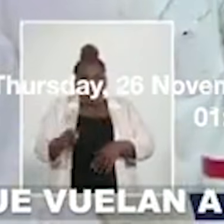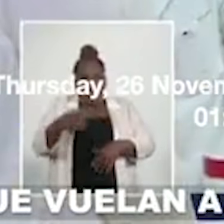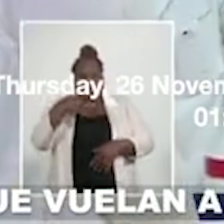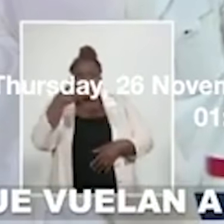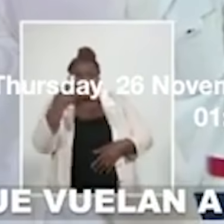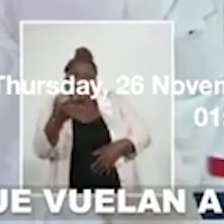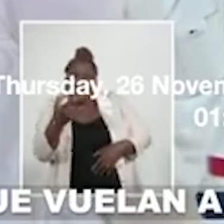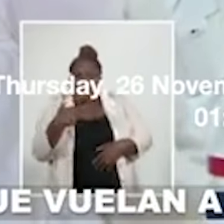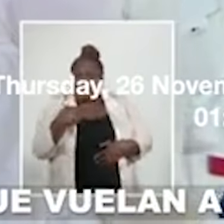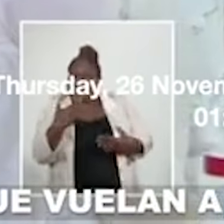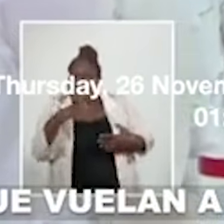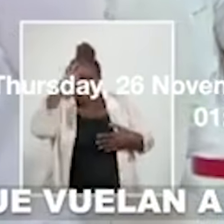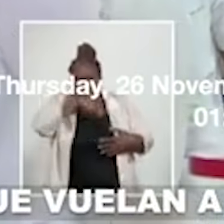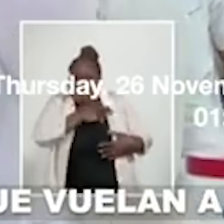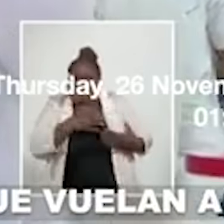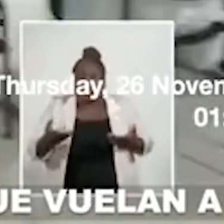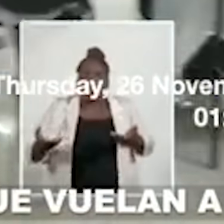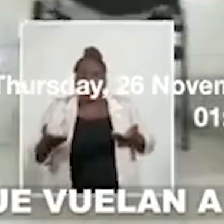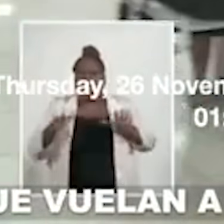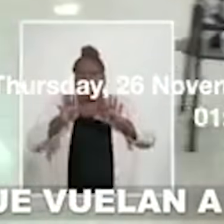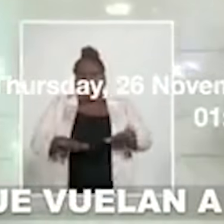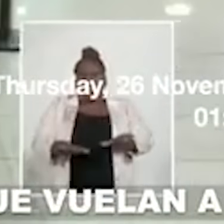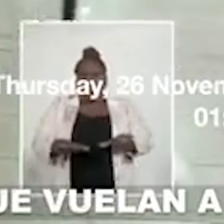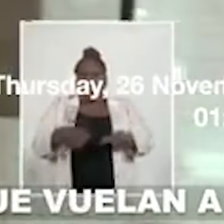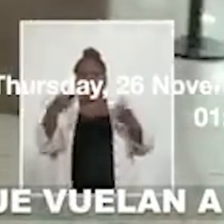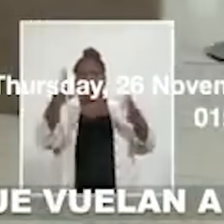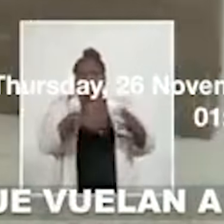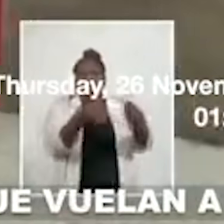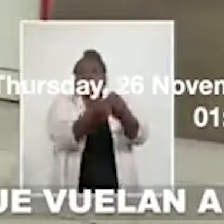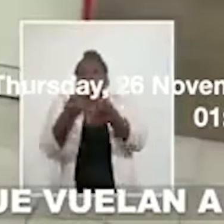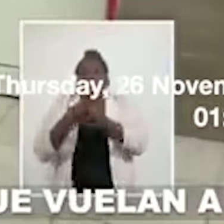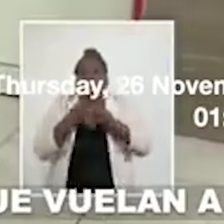mide más de 62 pulgadas y tiene más de 50 libras, le van a cobrar